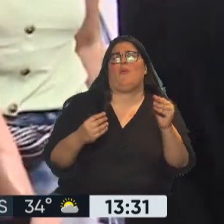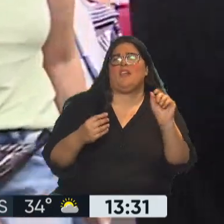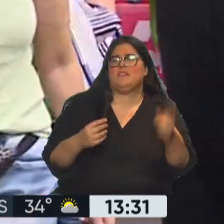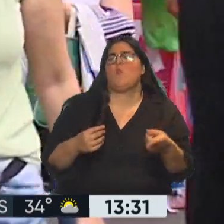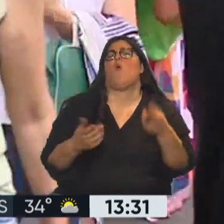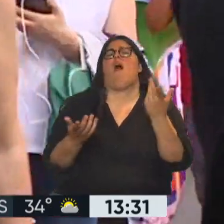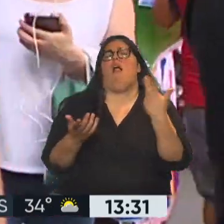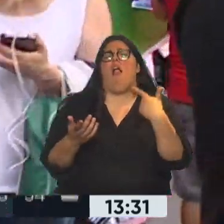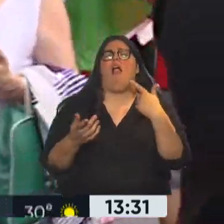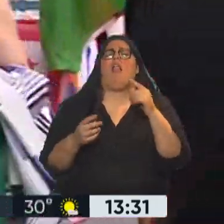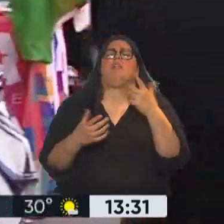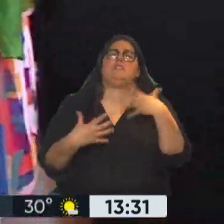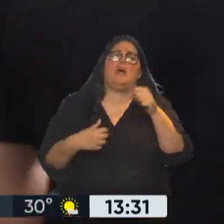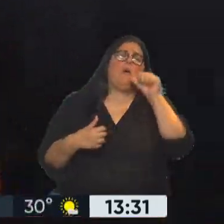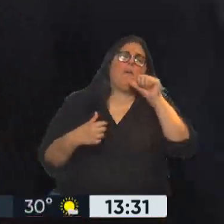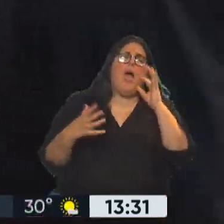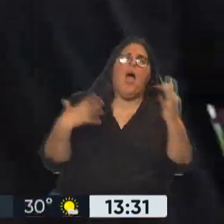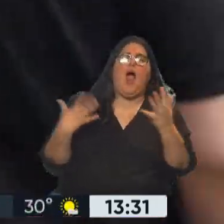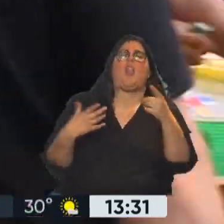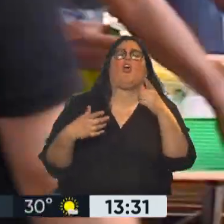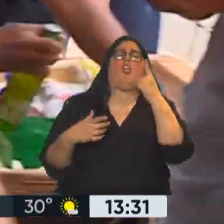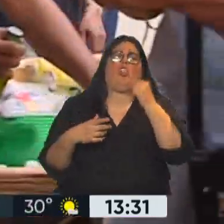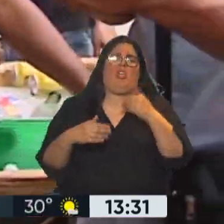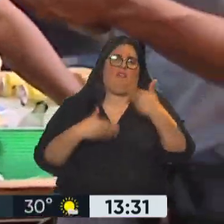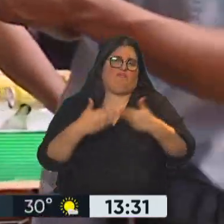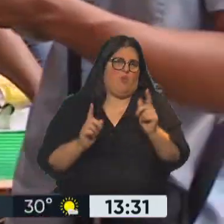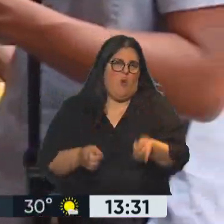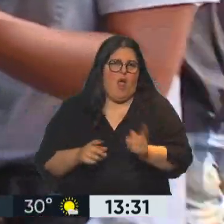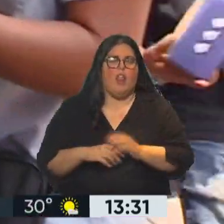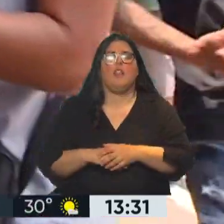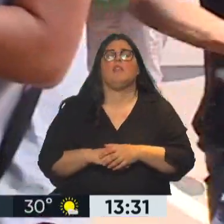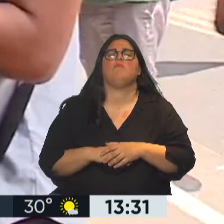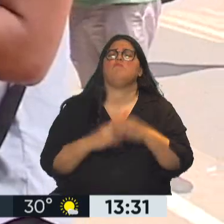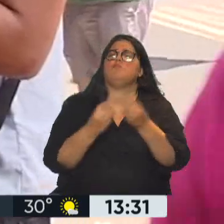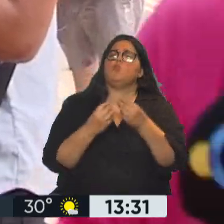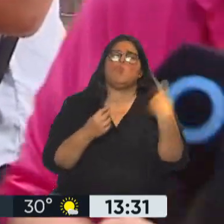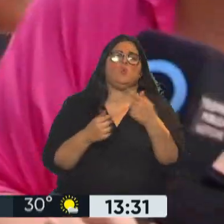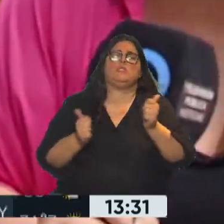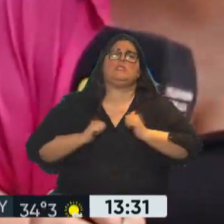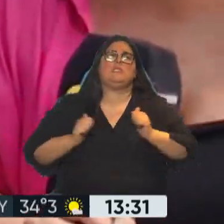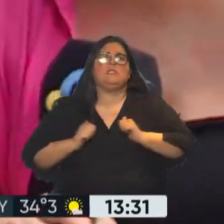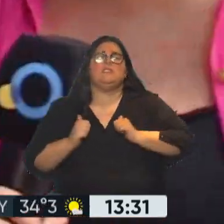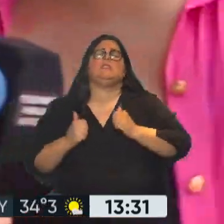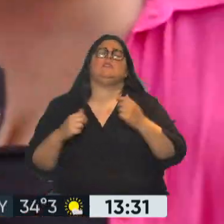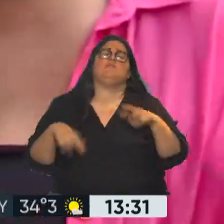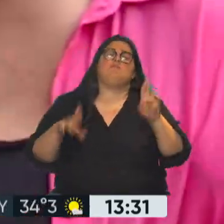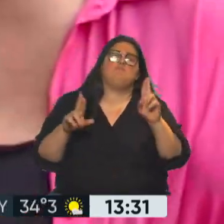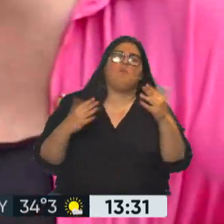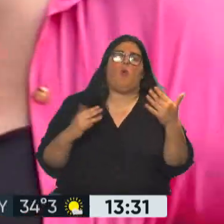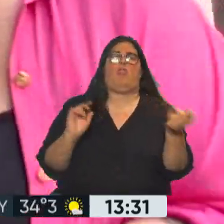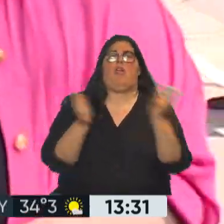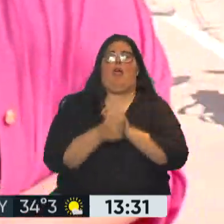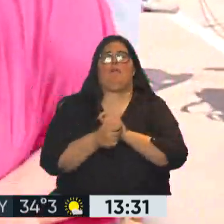algún refresco van llevando esta jornada. Pero aquí hay muchísima esperanza de que pueda cambiar el